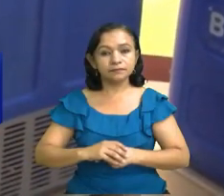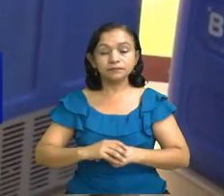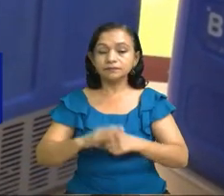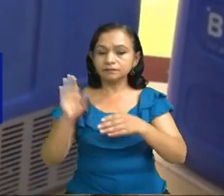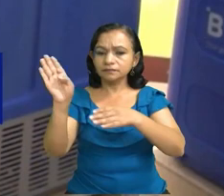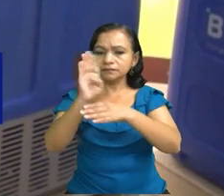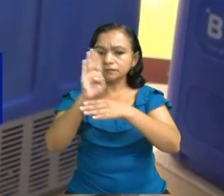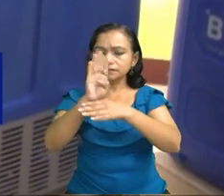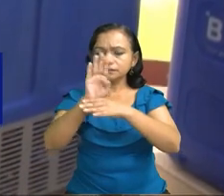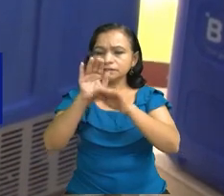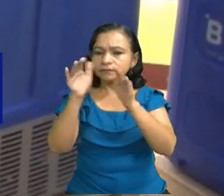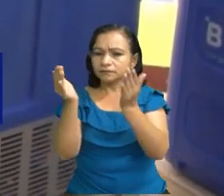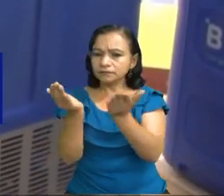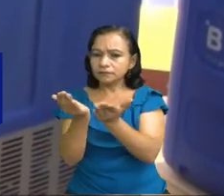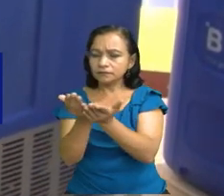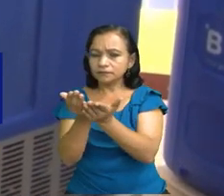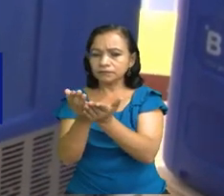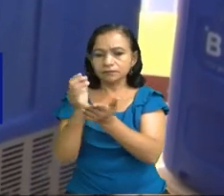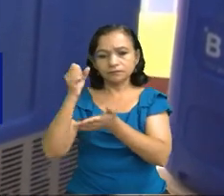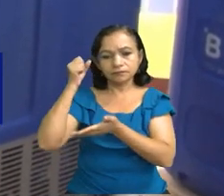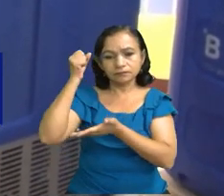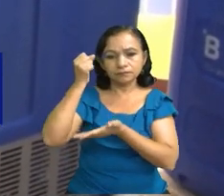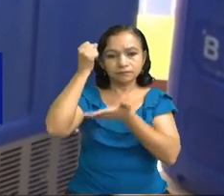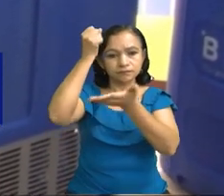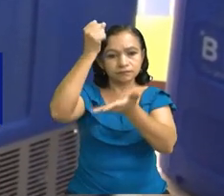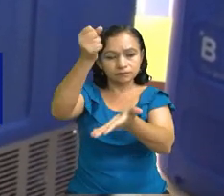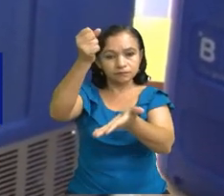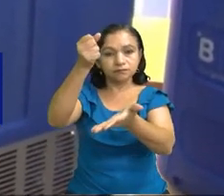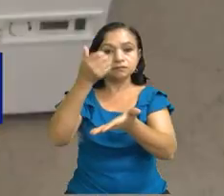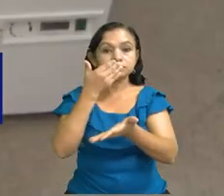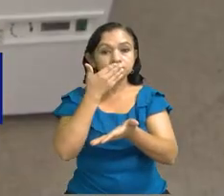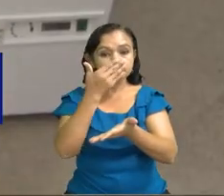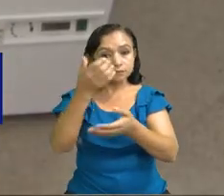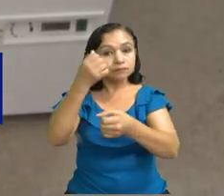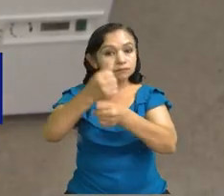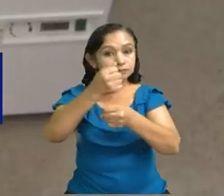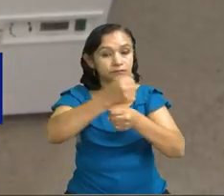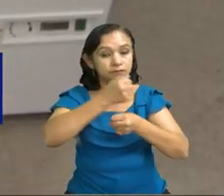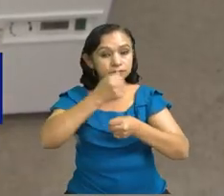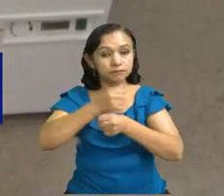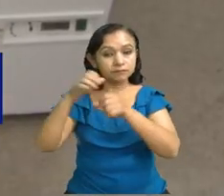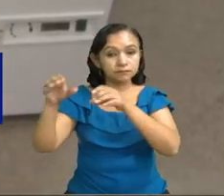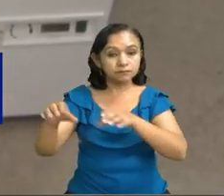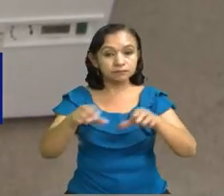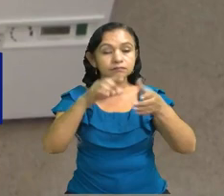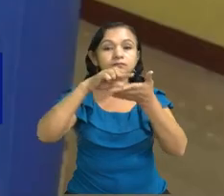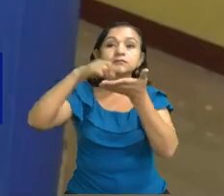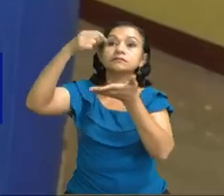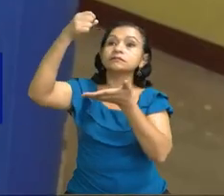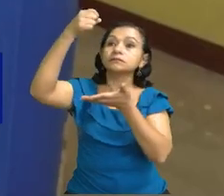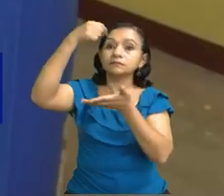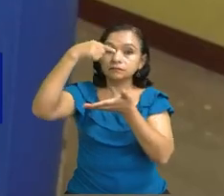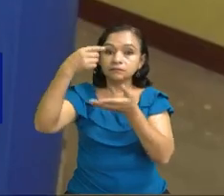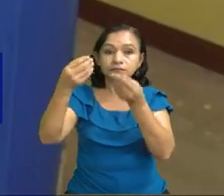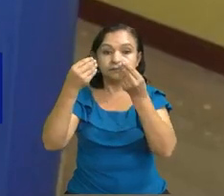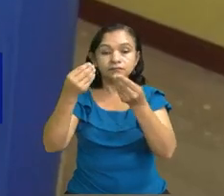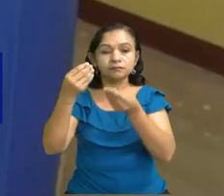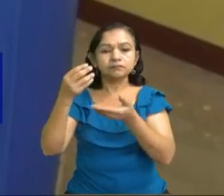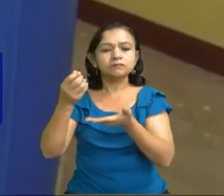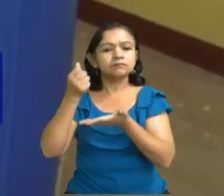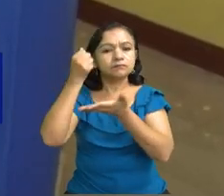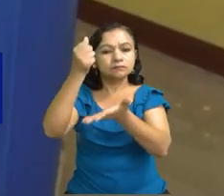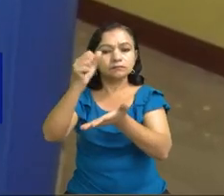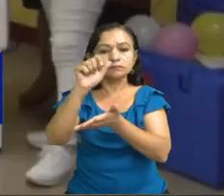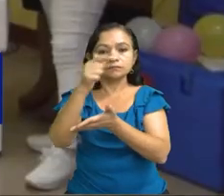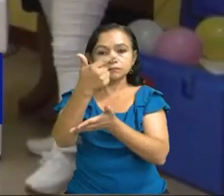Banco Mundial otorga premio al Ministerio de Salud por destacado trabajo en jornadas masivas de vacunación. El premio asciende a